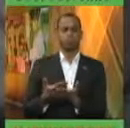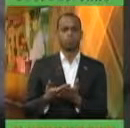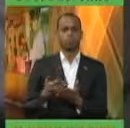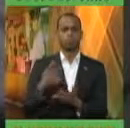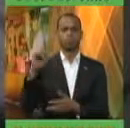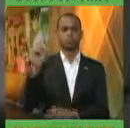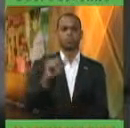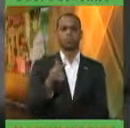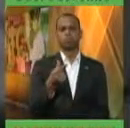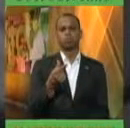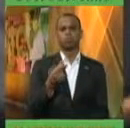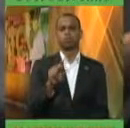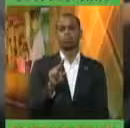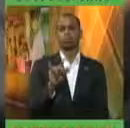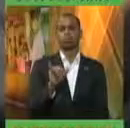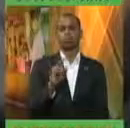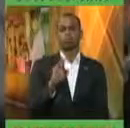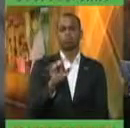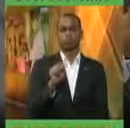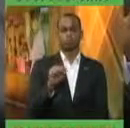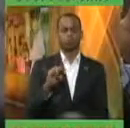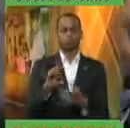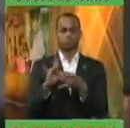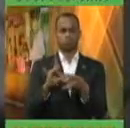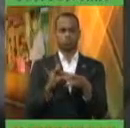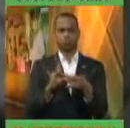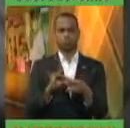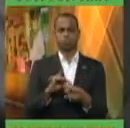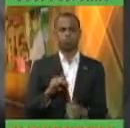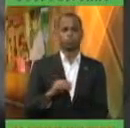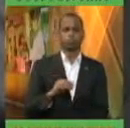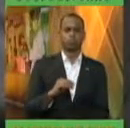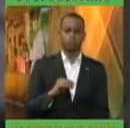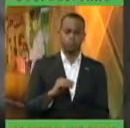ejemplo del municipio de guayubín de lo que fue una relación bien llevada